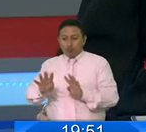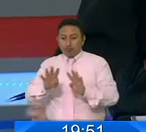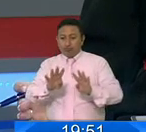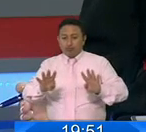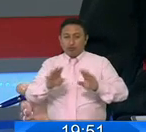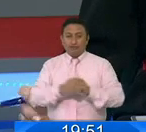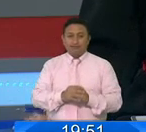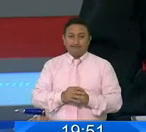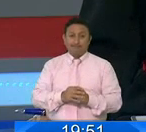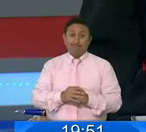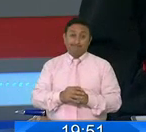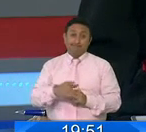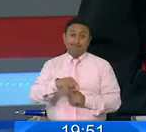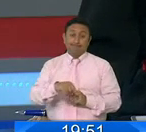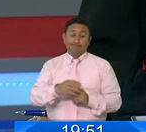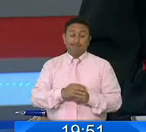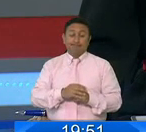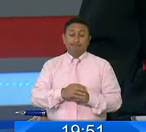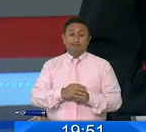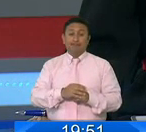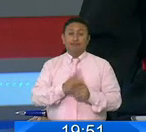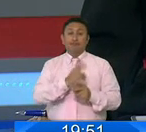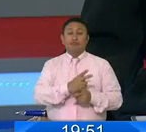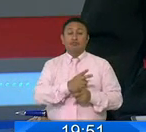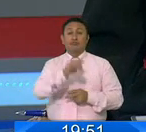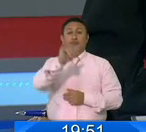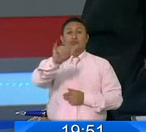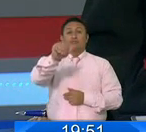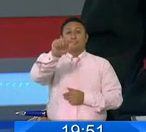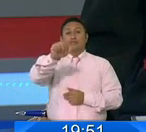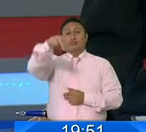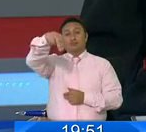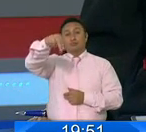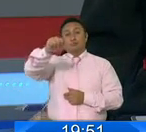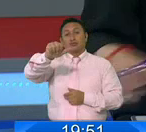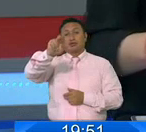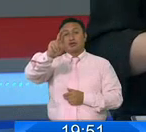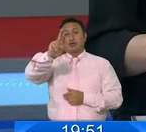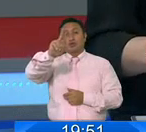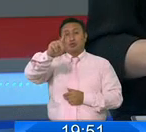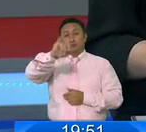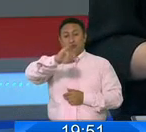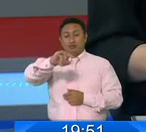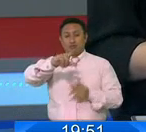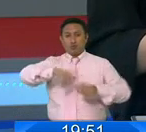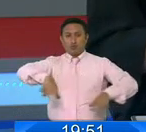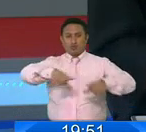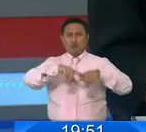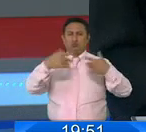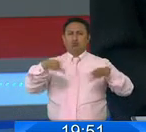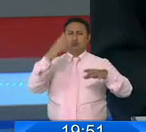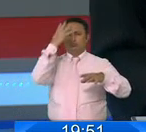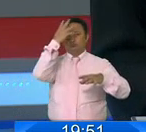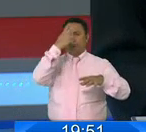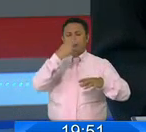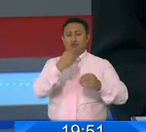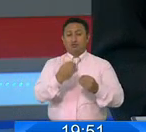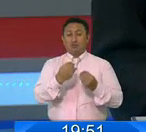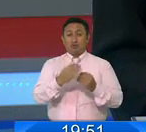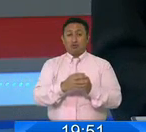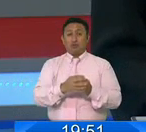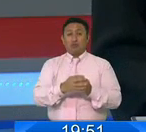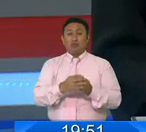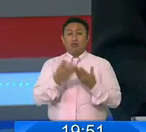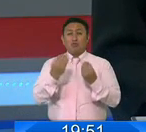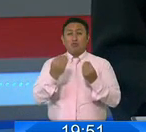en ese sentido la reserva ecológica ya no urbe es uno de sus paraísos terrenales que hoy albergan